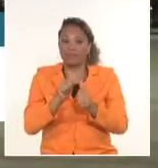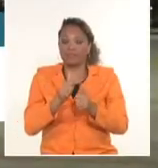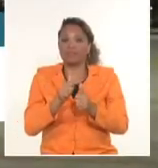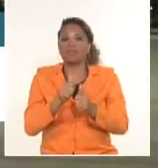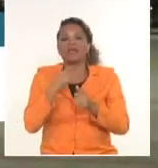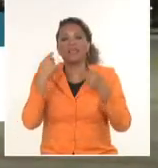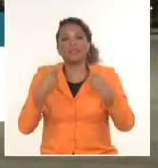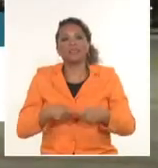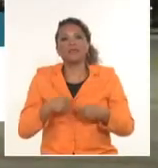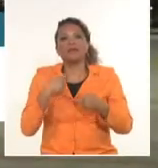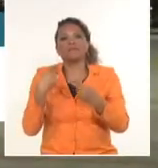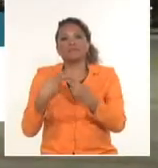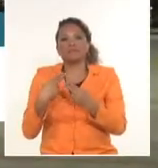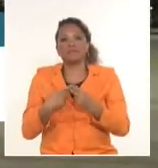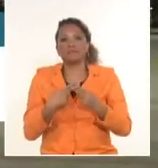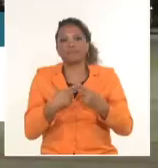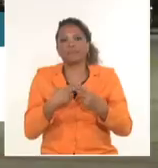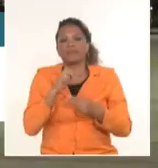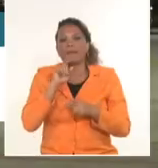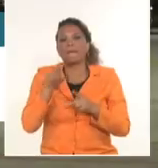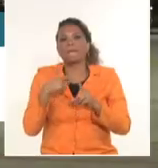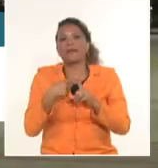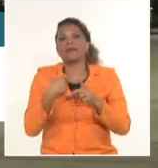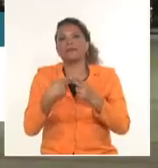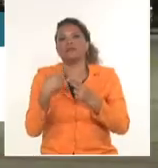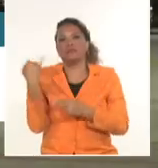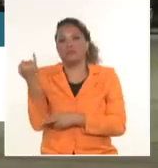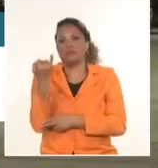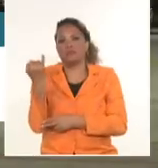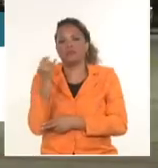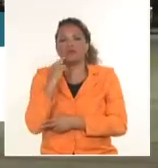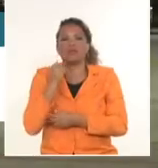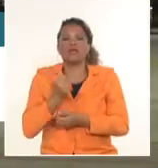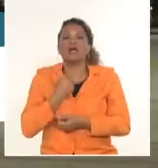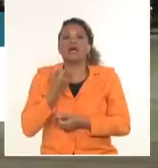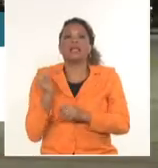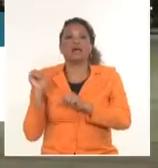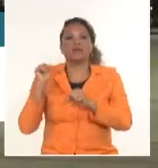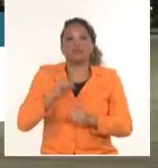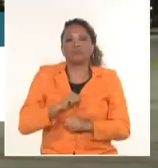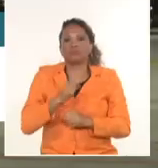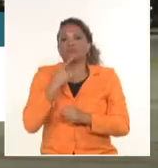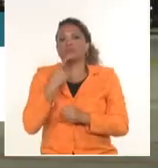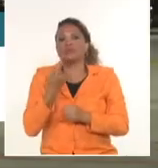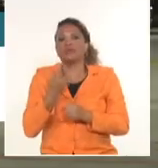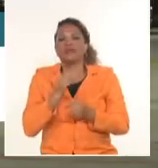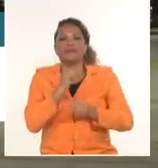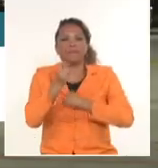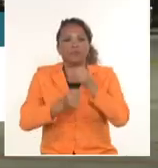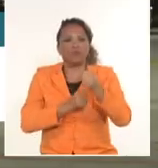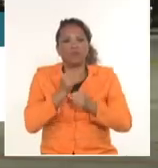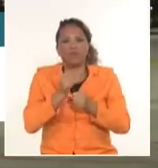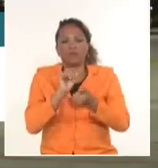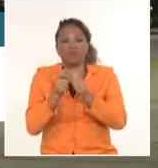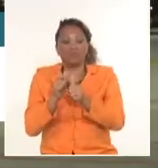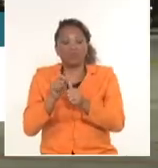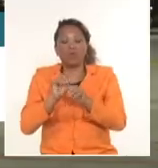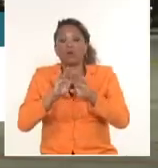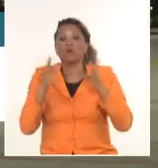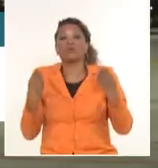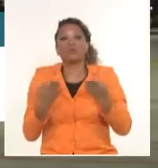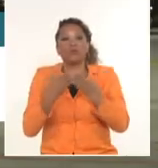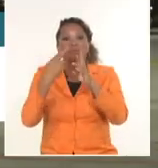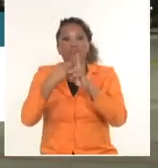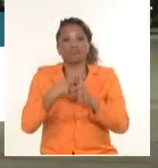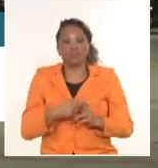eventos internacionales, aun cuando la lucha, el boxeo, los grandes deportes que estaban llamados a sumar medallas,